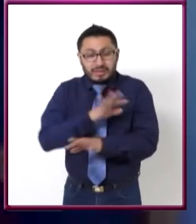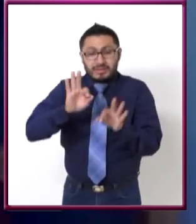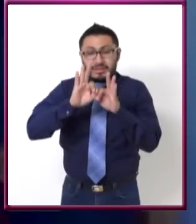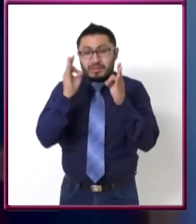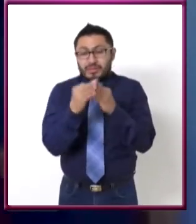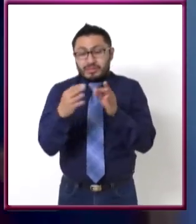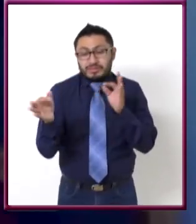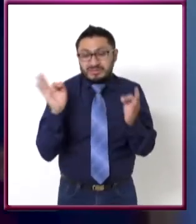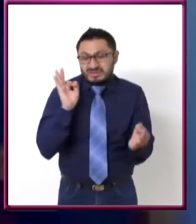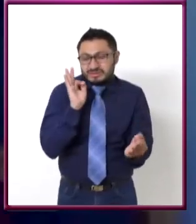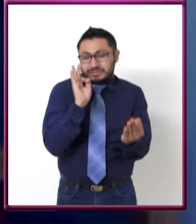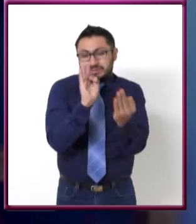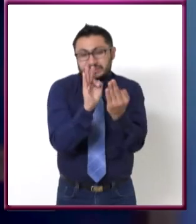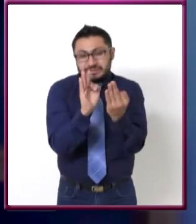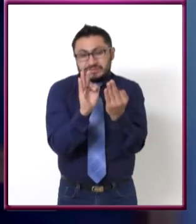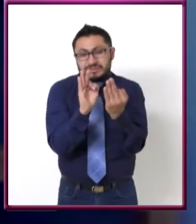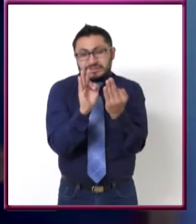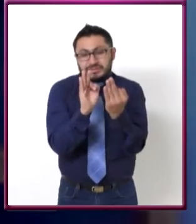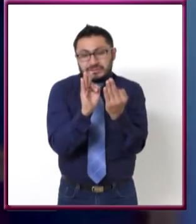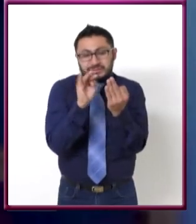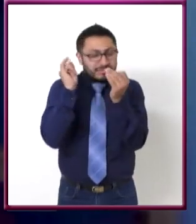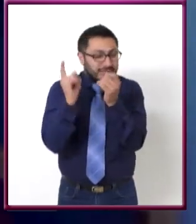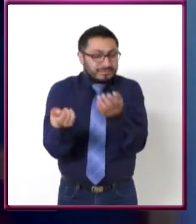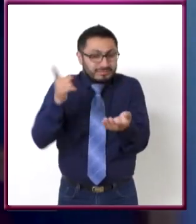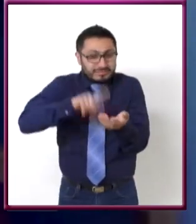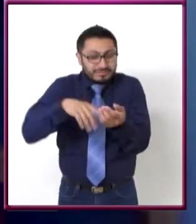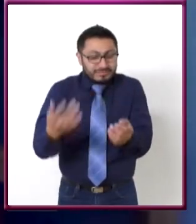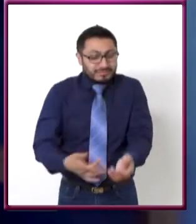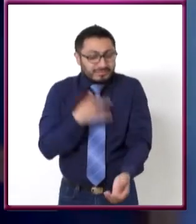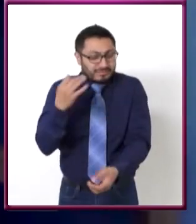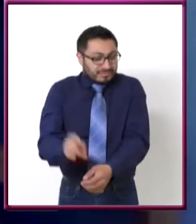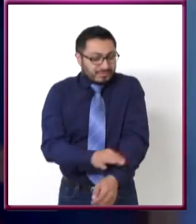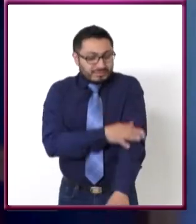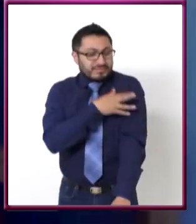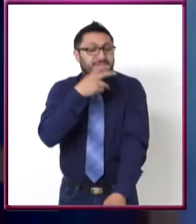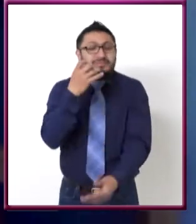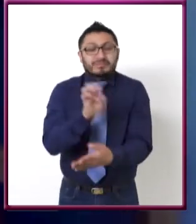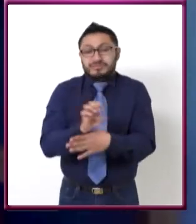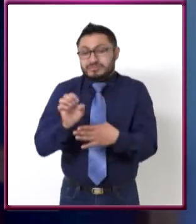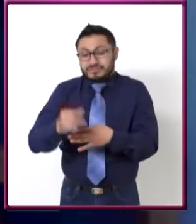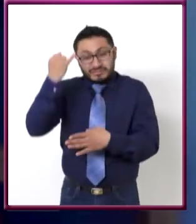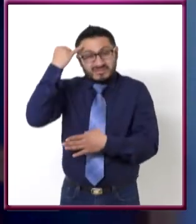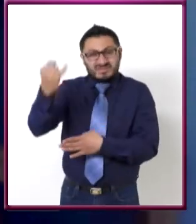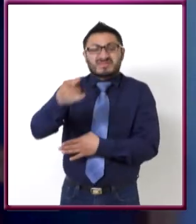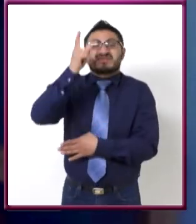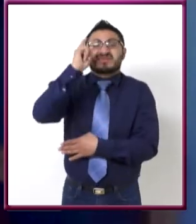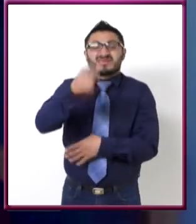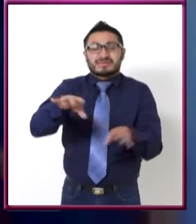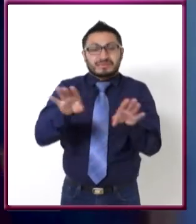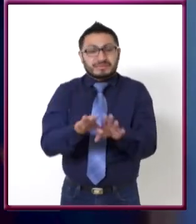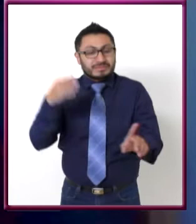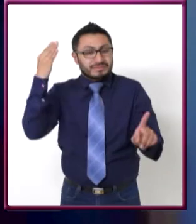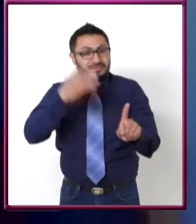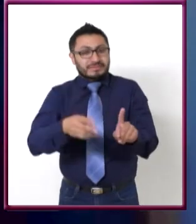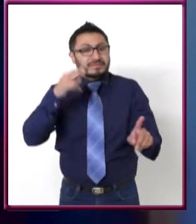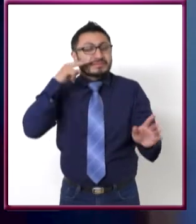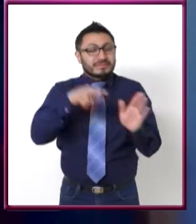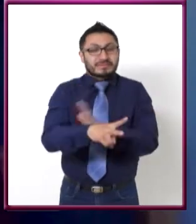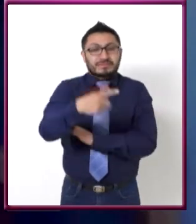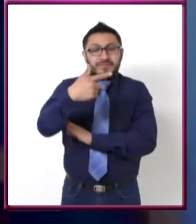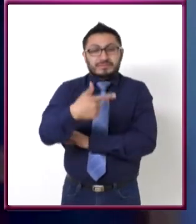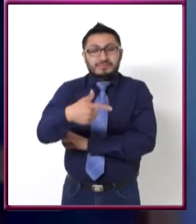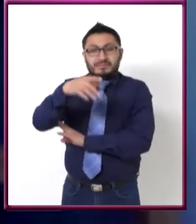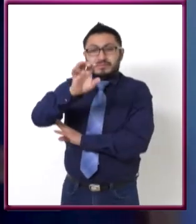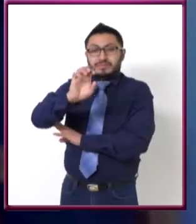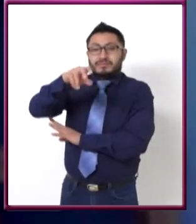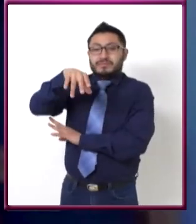cambia nuestra manera de aproximarnos a nuestras propias emociones. Entonces la idea es pues que esta visión de